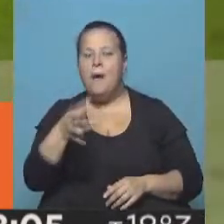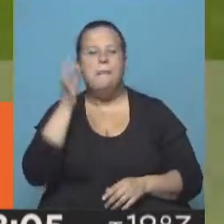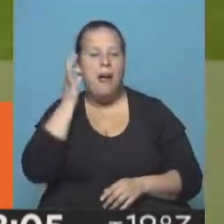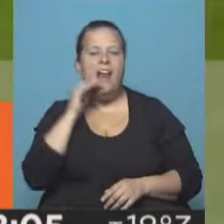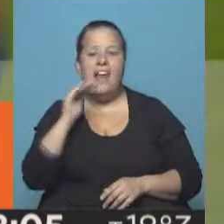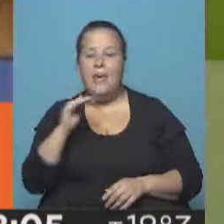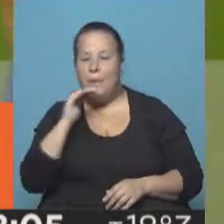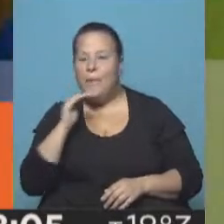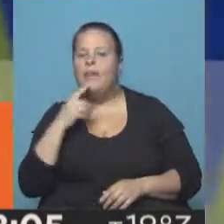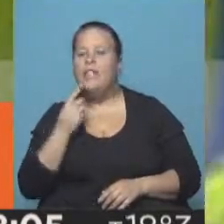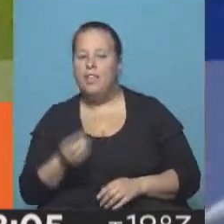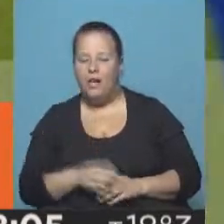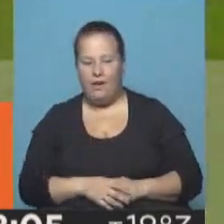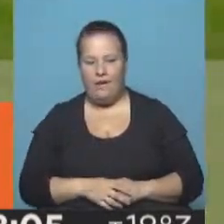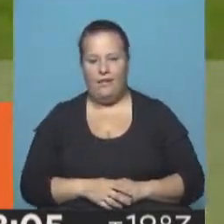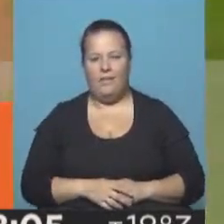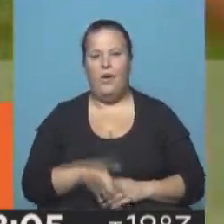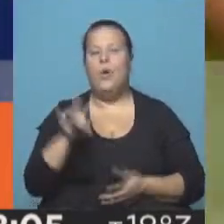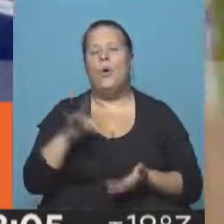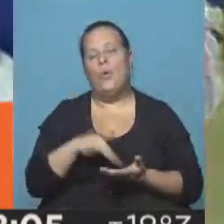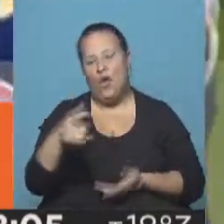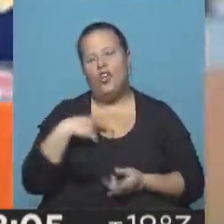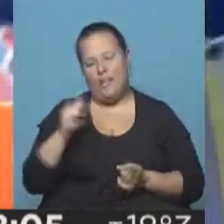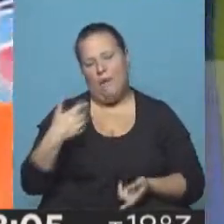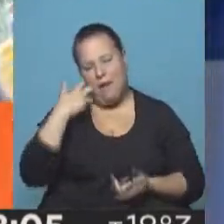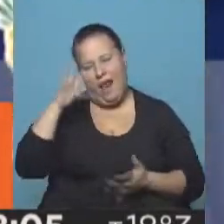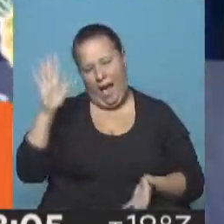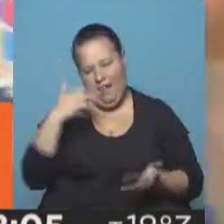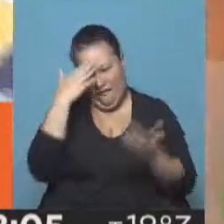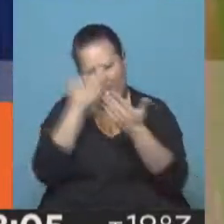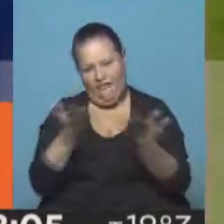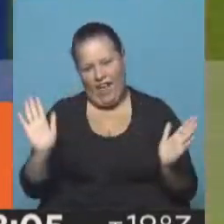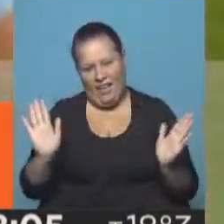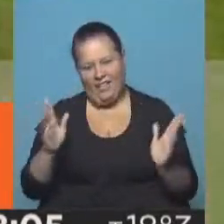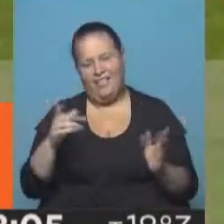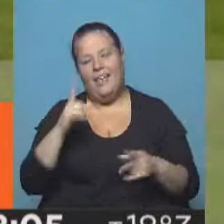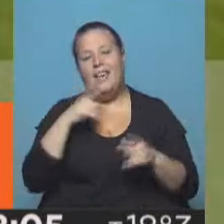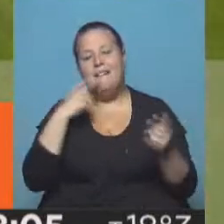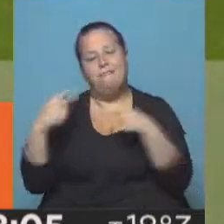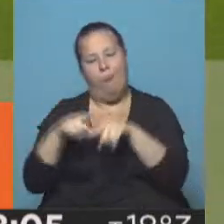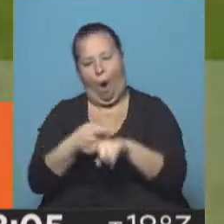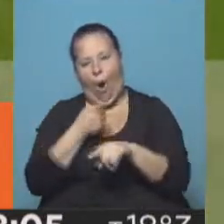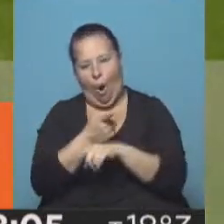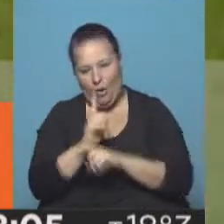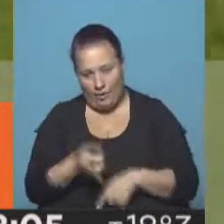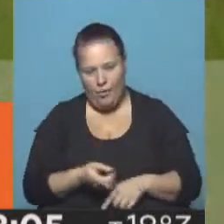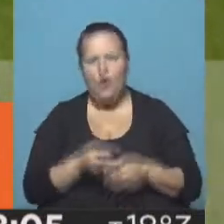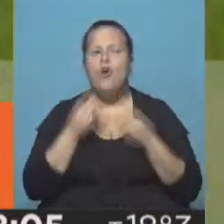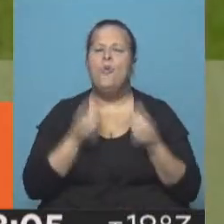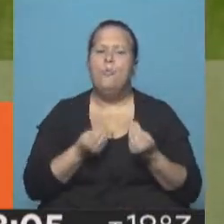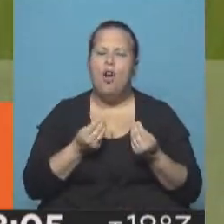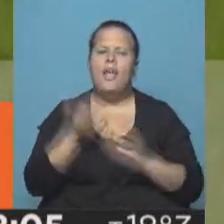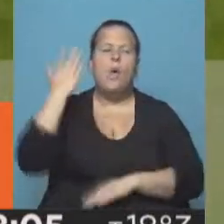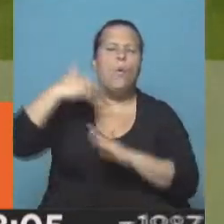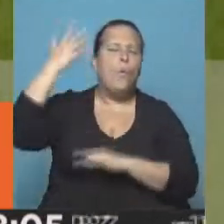Maradona le dice, entre otras cosas, bruja, yo también estoy grande, te lo digo en la cara, entre algún insulto mediante. ¿Por qué digo que tiene